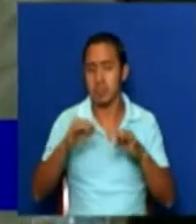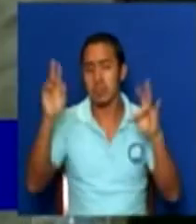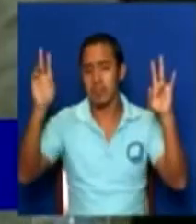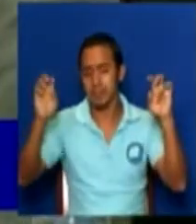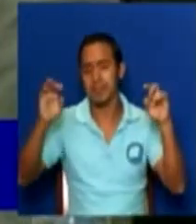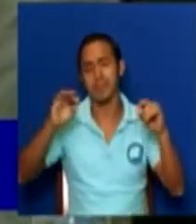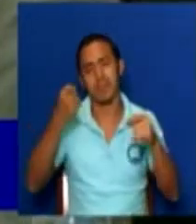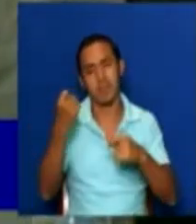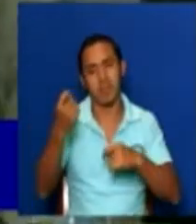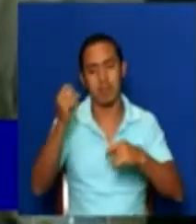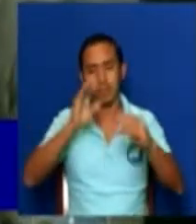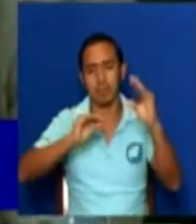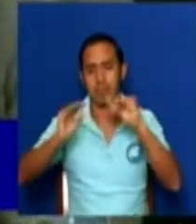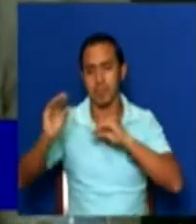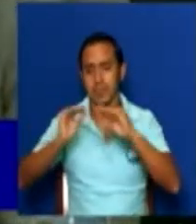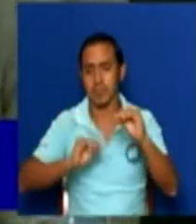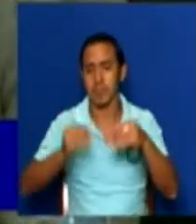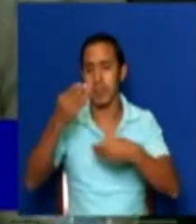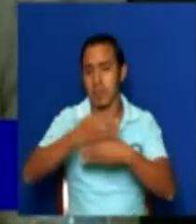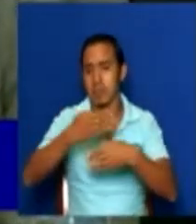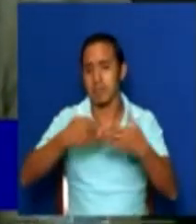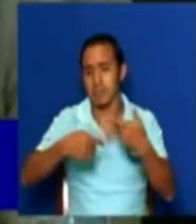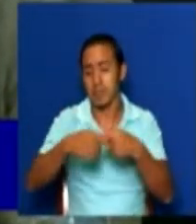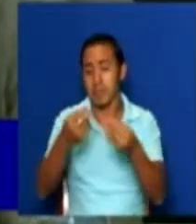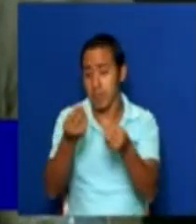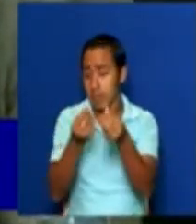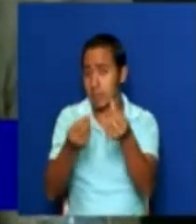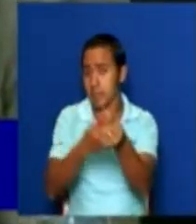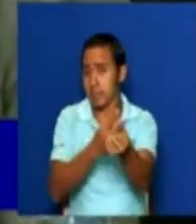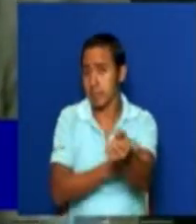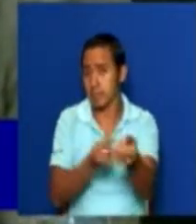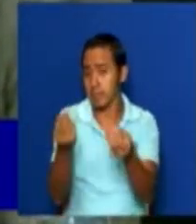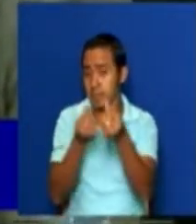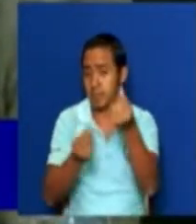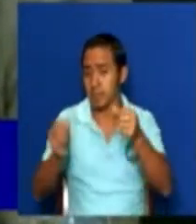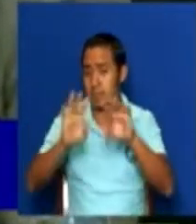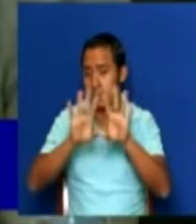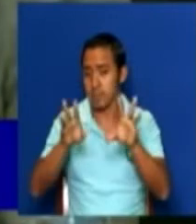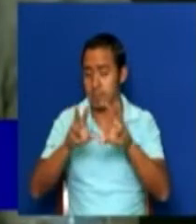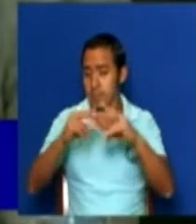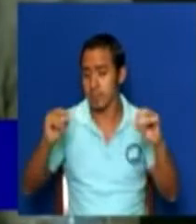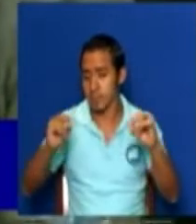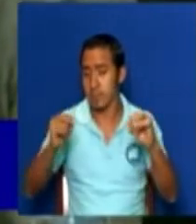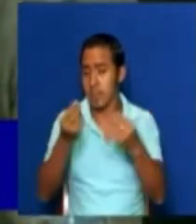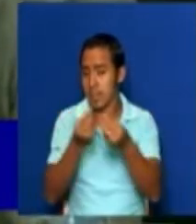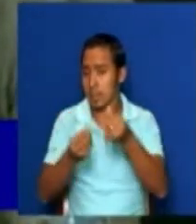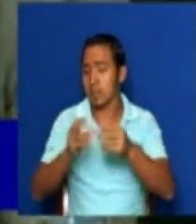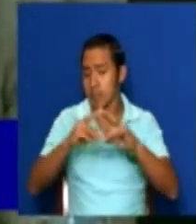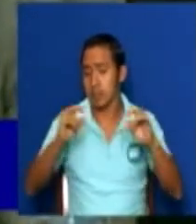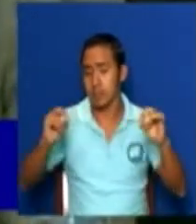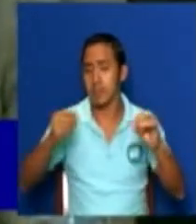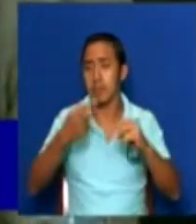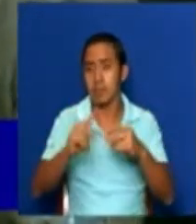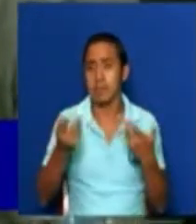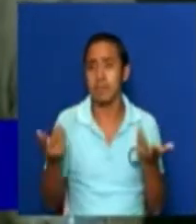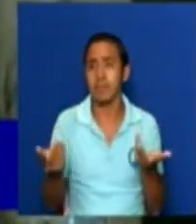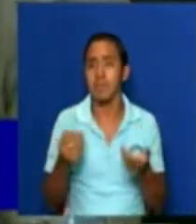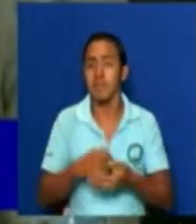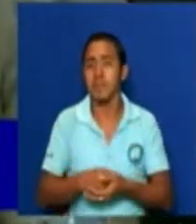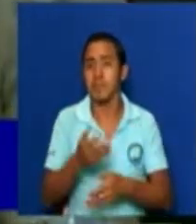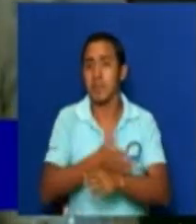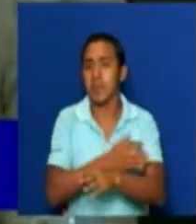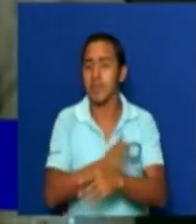en discusión dentro de la construcción del presupuesto general de la República, lo que nos